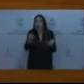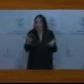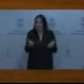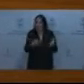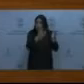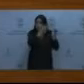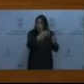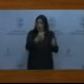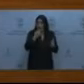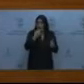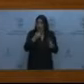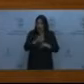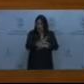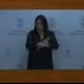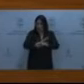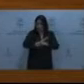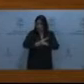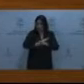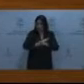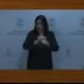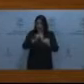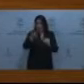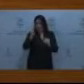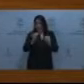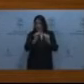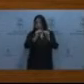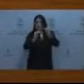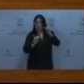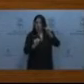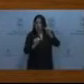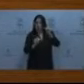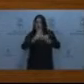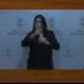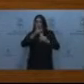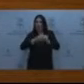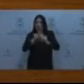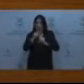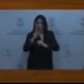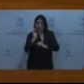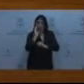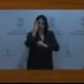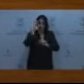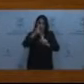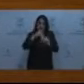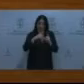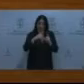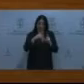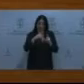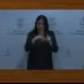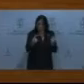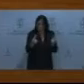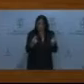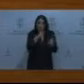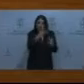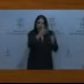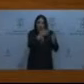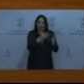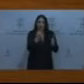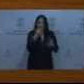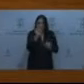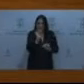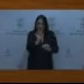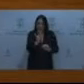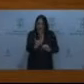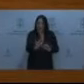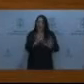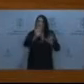de la Consejería en su día la bajada salarial que les hubiera afectado en esta comunidad autónoma, eso que dice es cierto, pero lo que